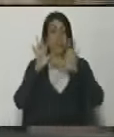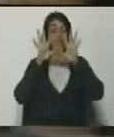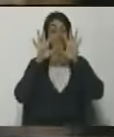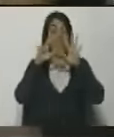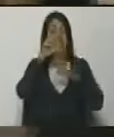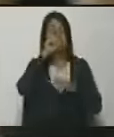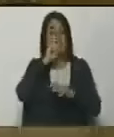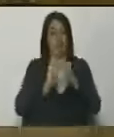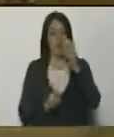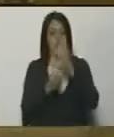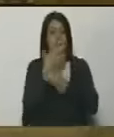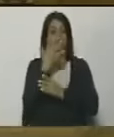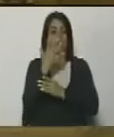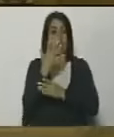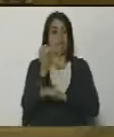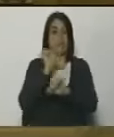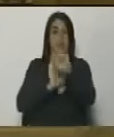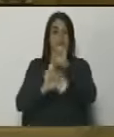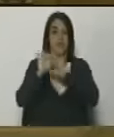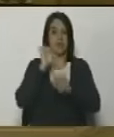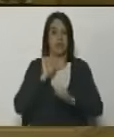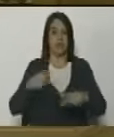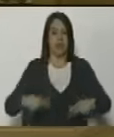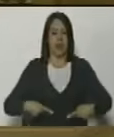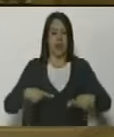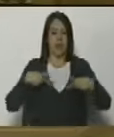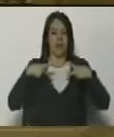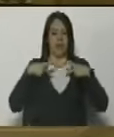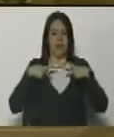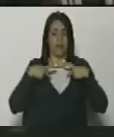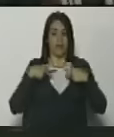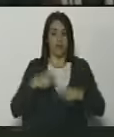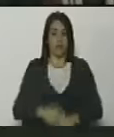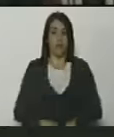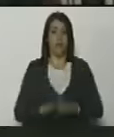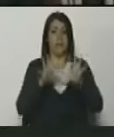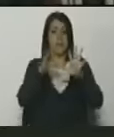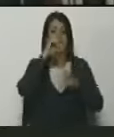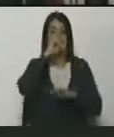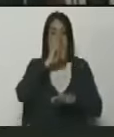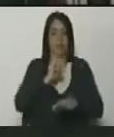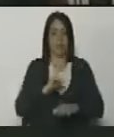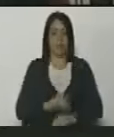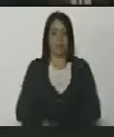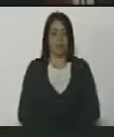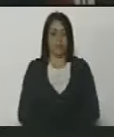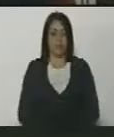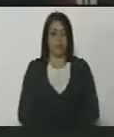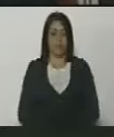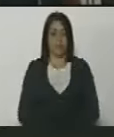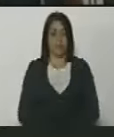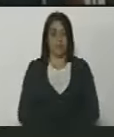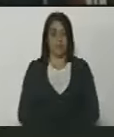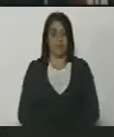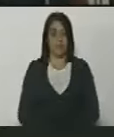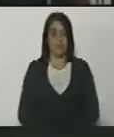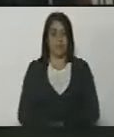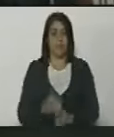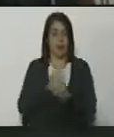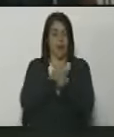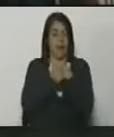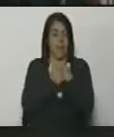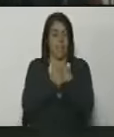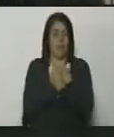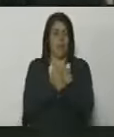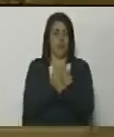vida, 10 años defendiendo la vida, 10 años con su amor,